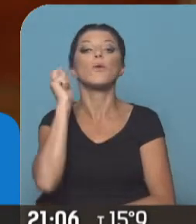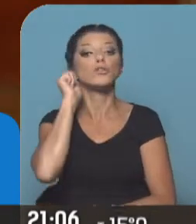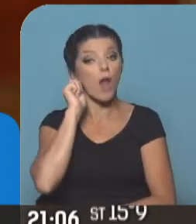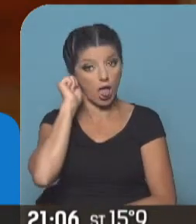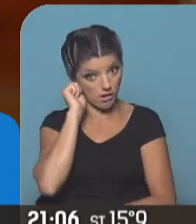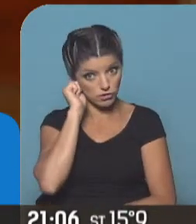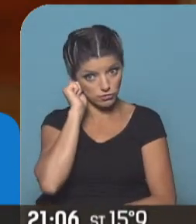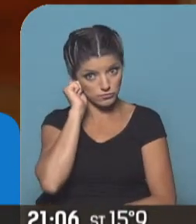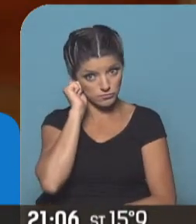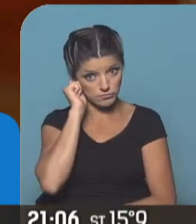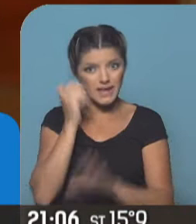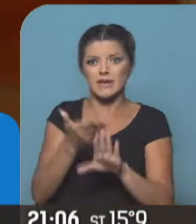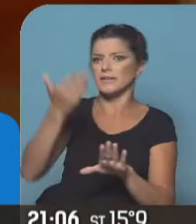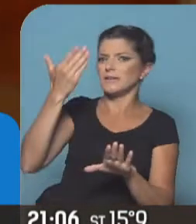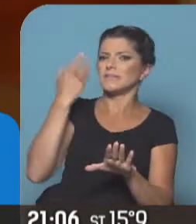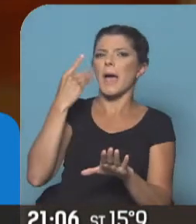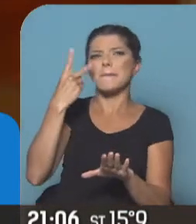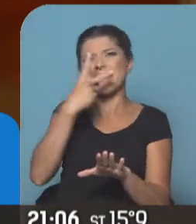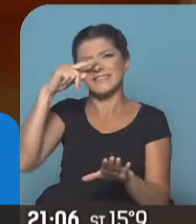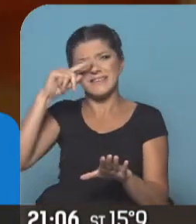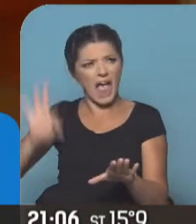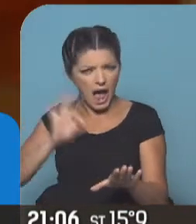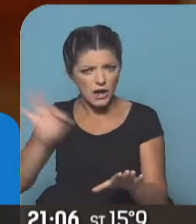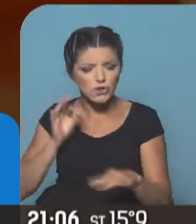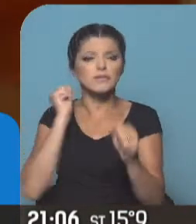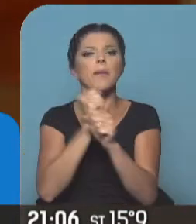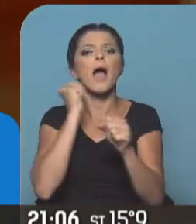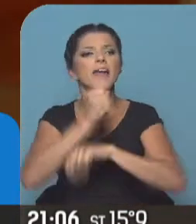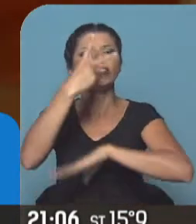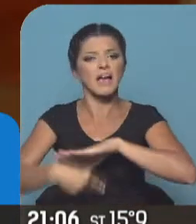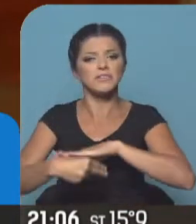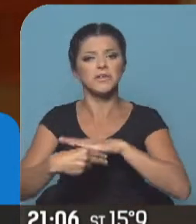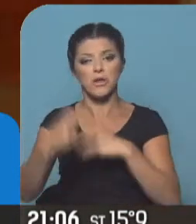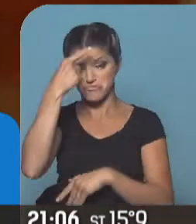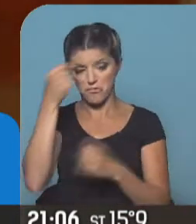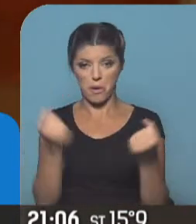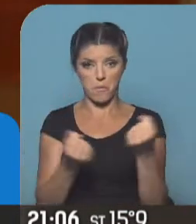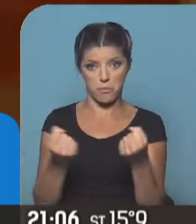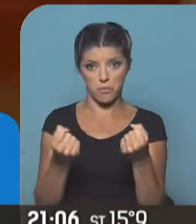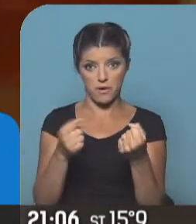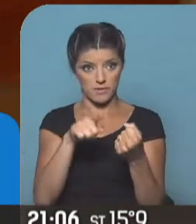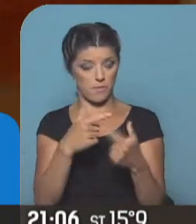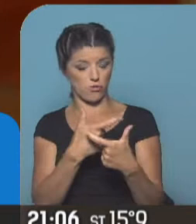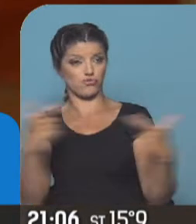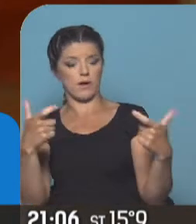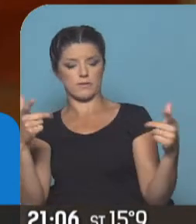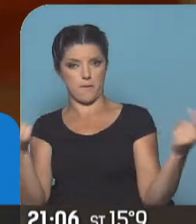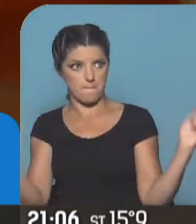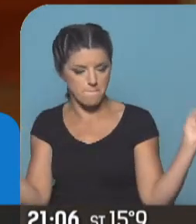los 27, 28 años que era taxista, le cambió su suerte y fue en ascenso, realmente fue